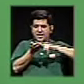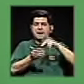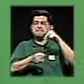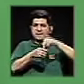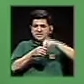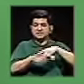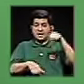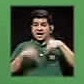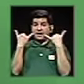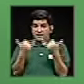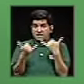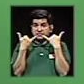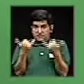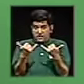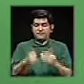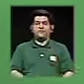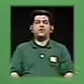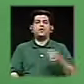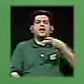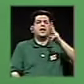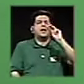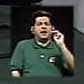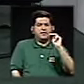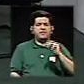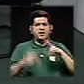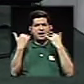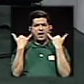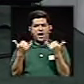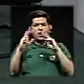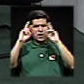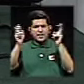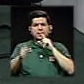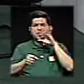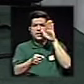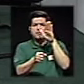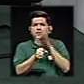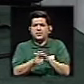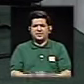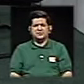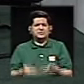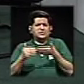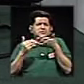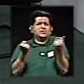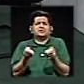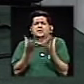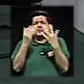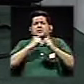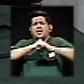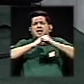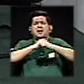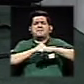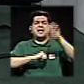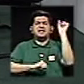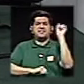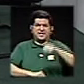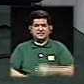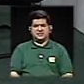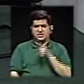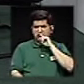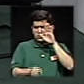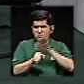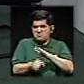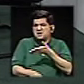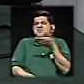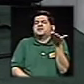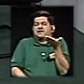vivo Henry vamos al tema de promesas se nos prometieron muchas cosas en la campaña del Sí qué se ha cumplido